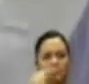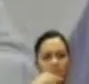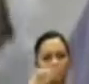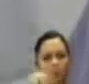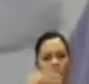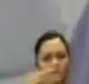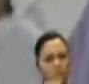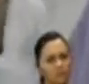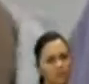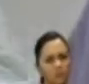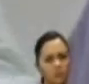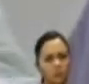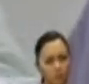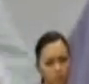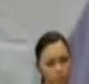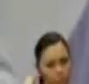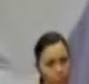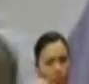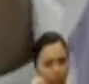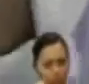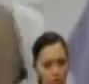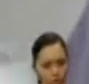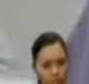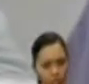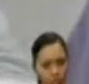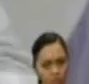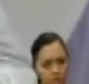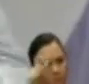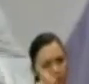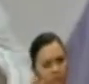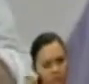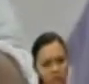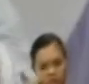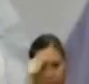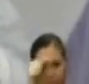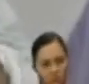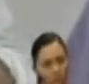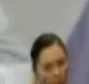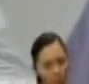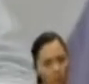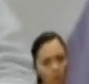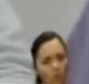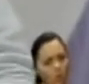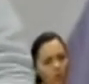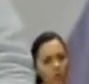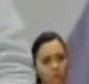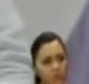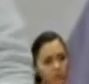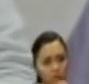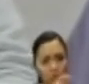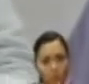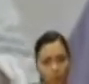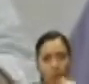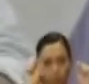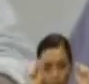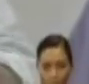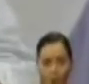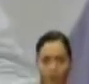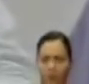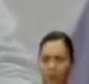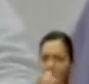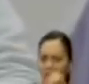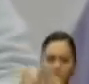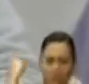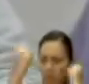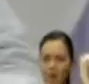insultando nuestra inteligencia, creyéndonos idiotas. Yo no sé cómo esa gente no se indigna, ¿no? ¿Cómo no hay un brote de violencia? Pero ojalá nos demos cuenta de lo